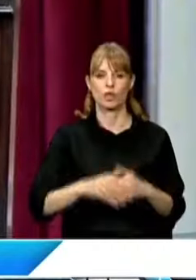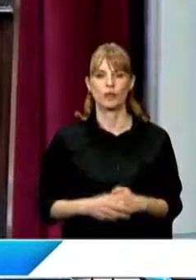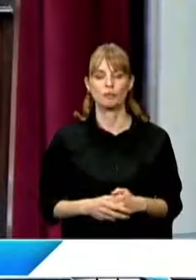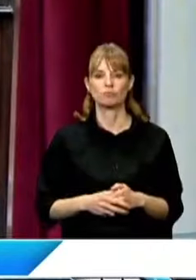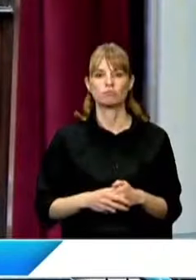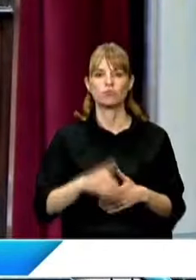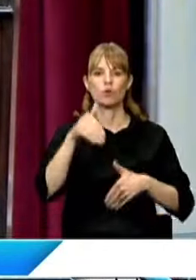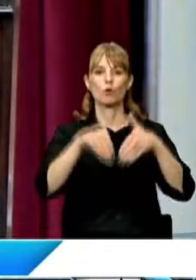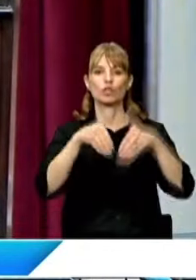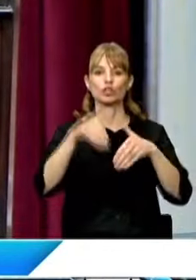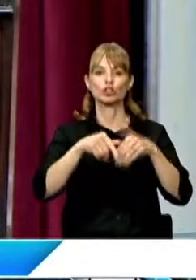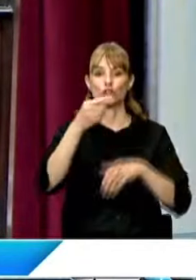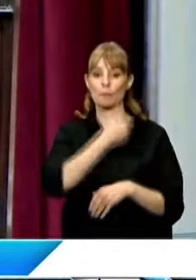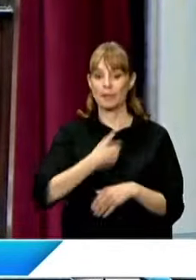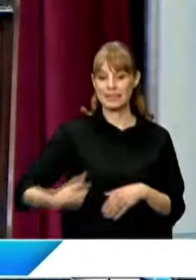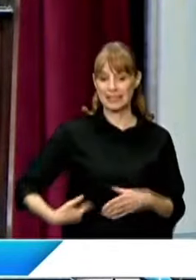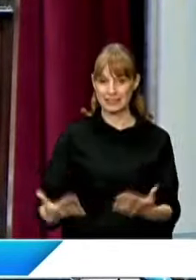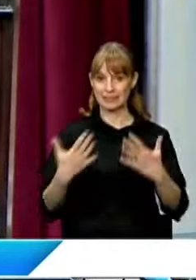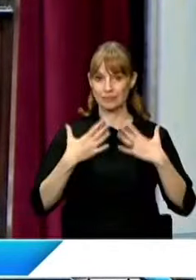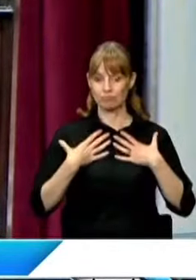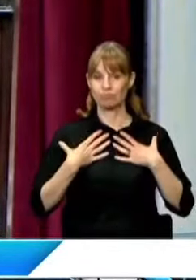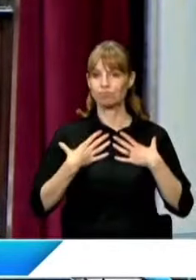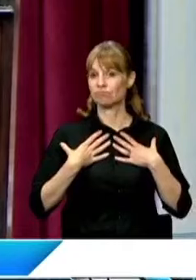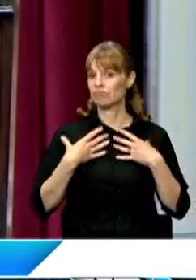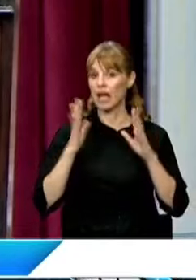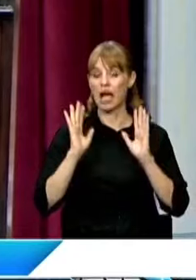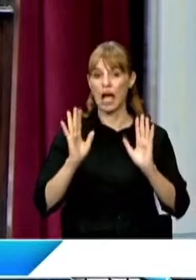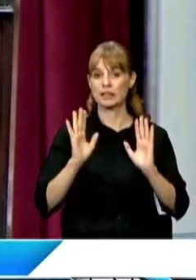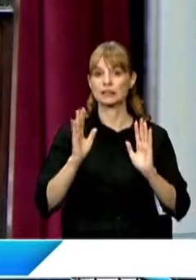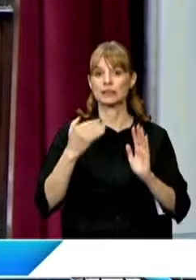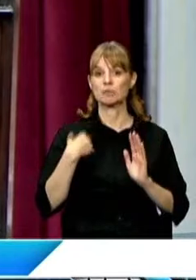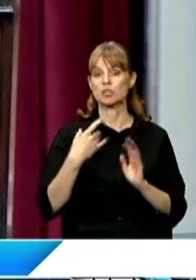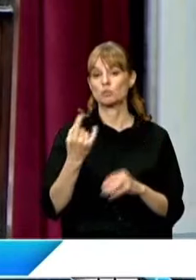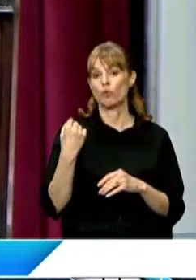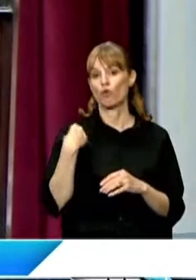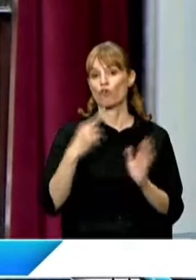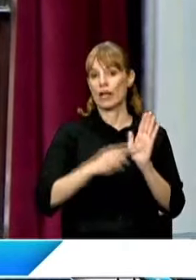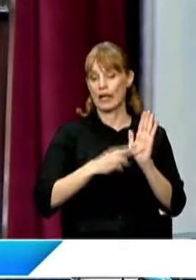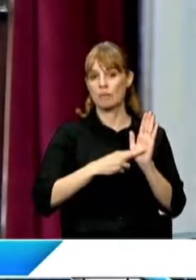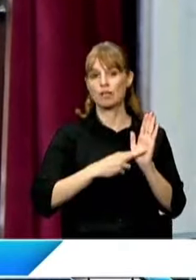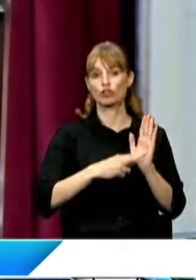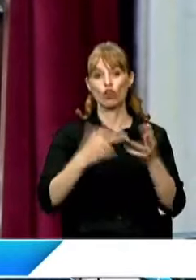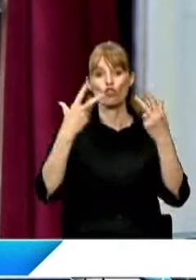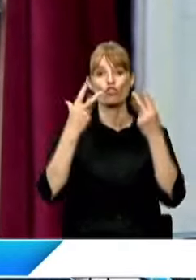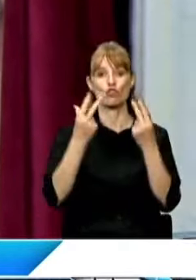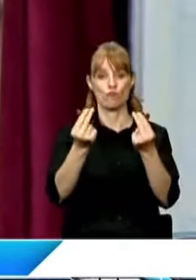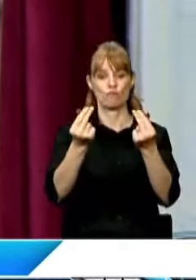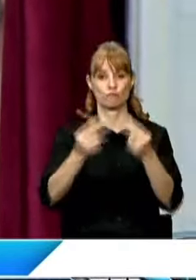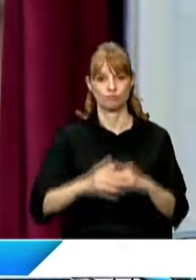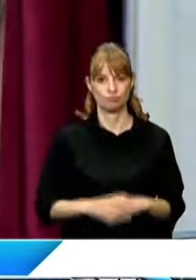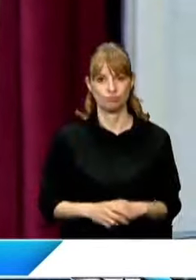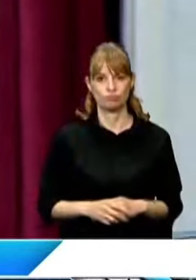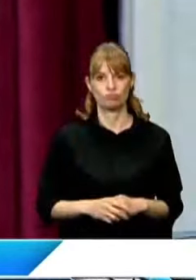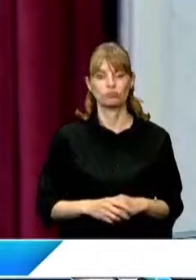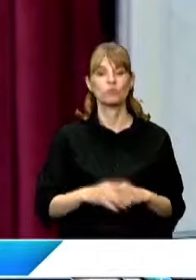estos 85 diputados que votaron en contra. Tenemos todos los de La Libertad Avanza, los 39 del bloque